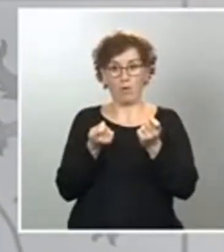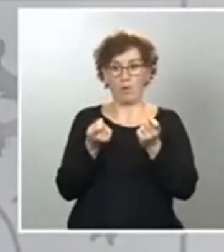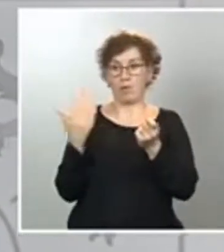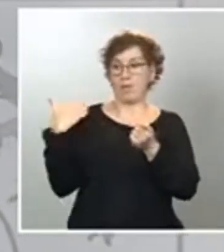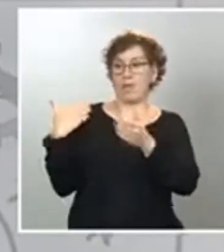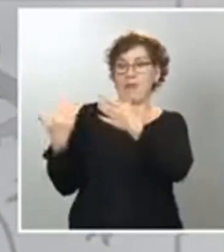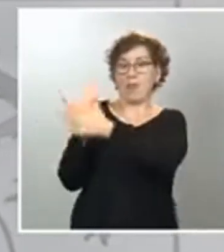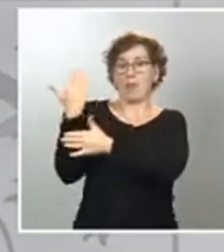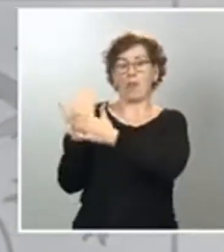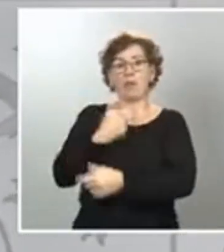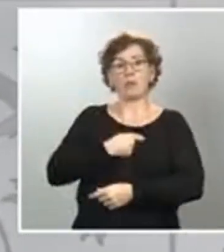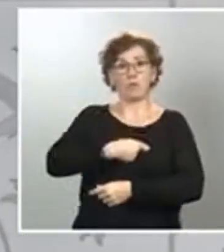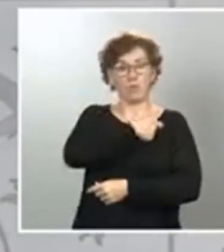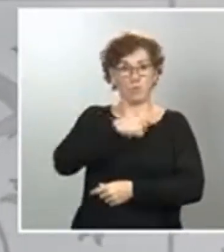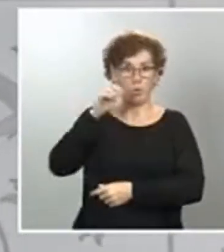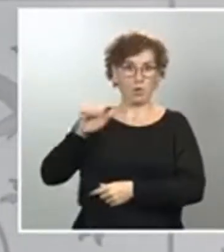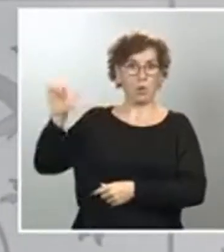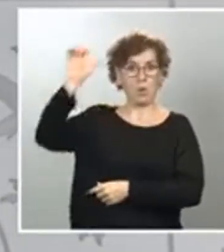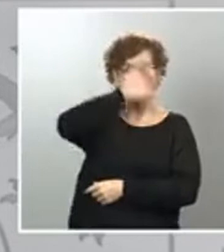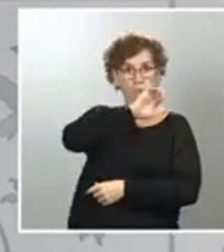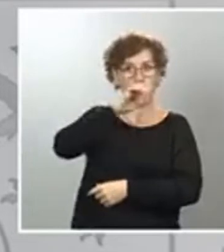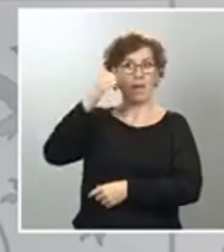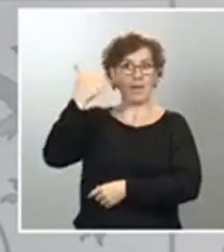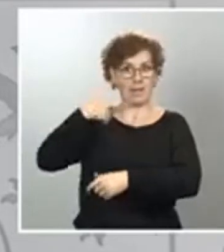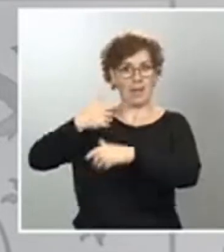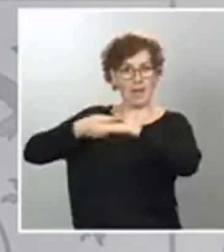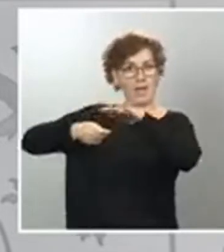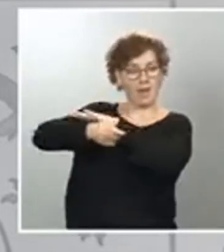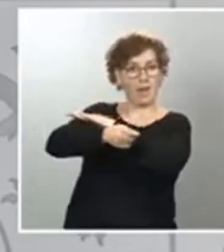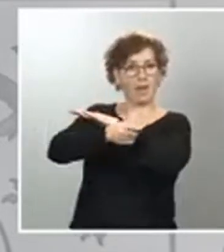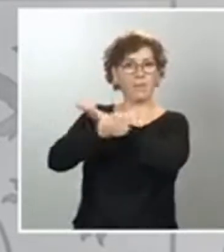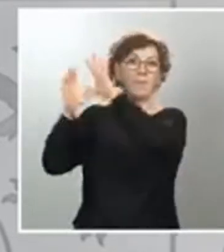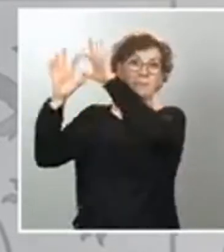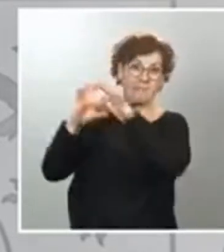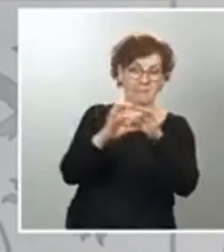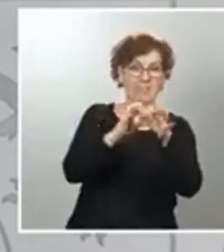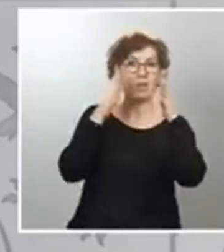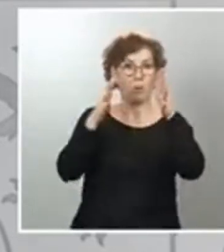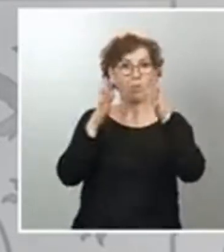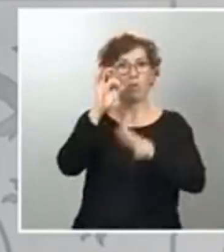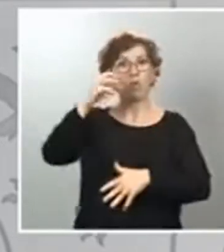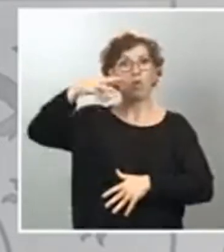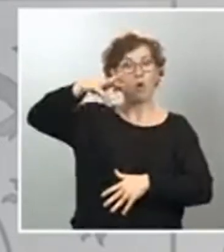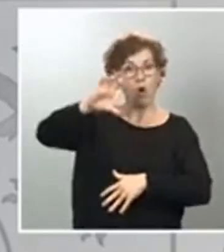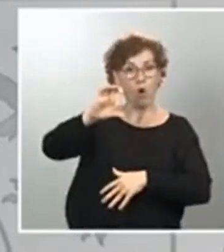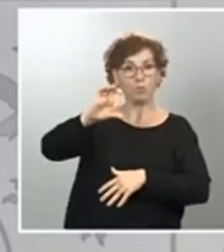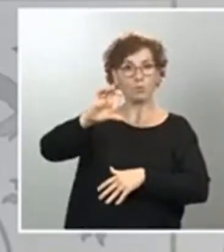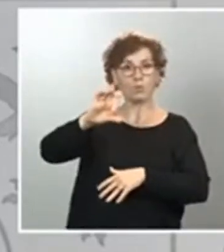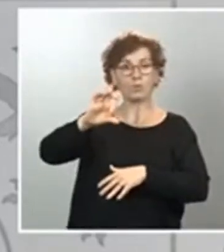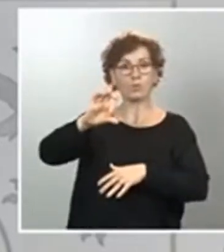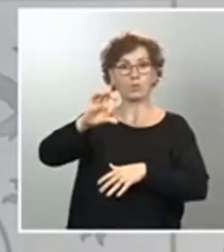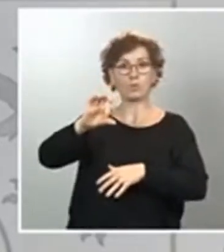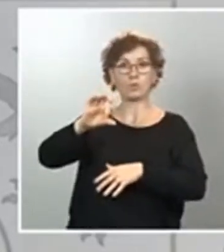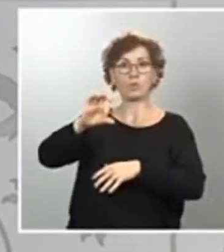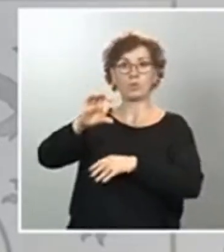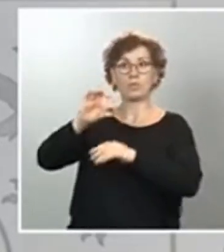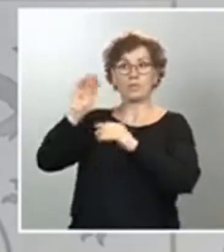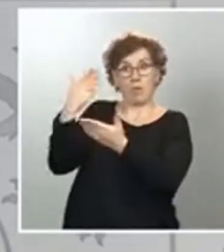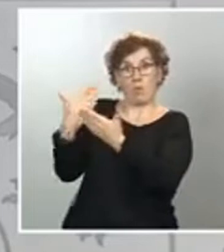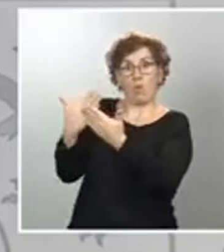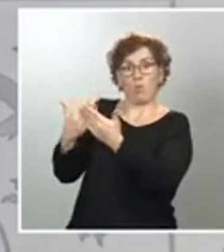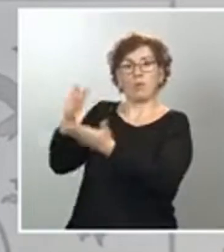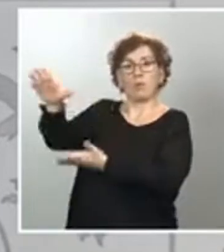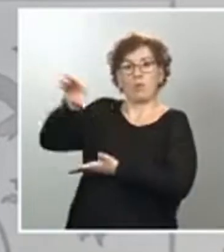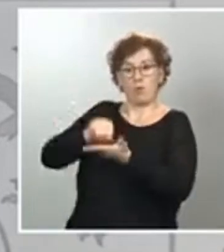en la línea también de las recomendaciones de la Organización Mundial de la Salud ha sido y es para el Gobierno de España una referencia